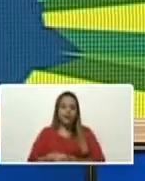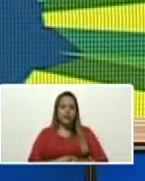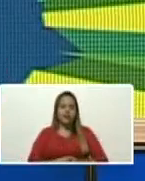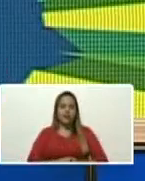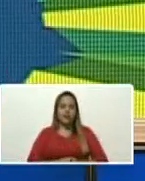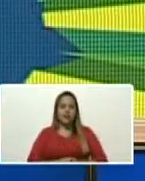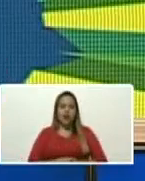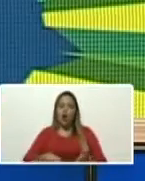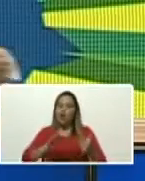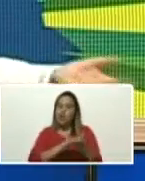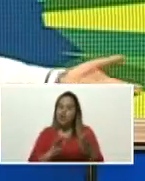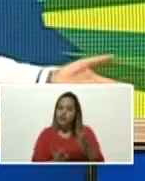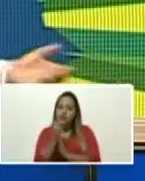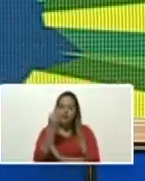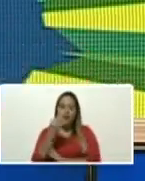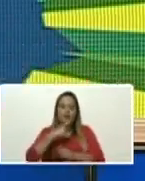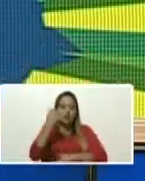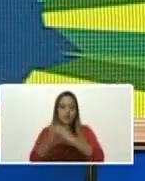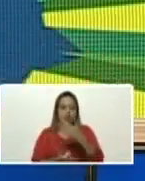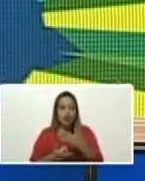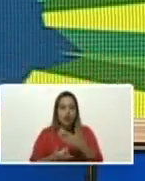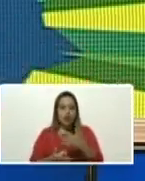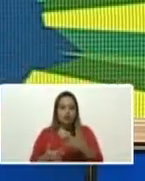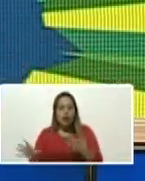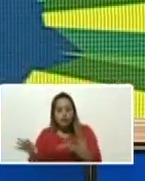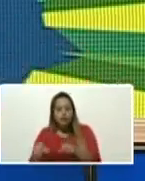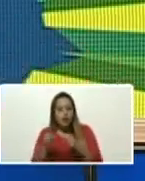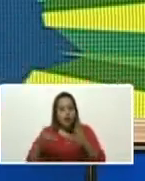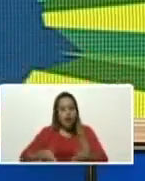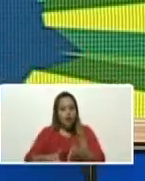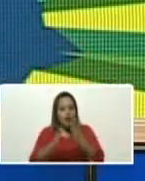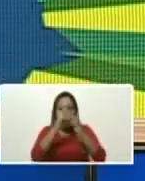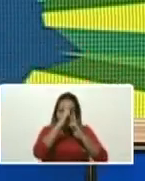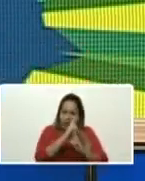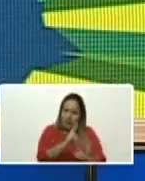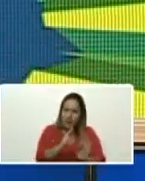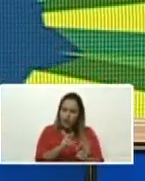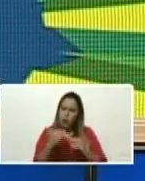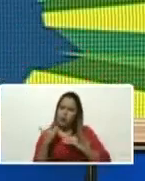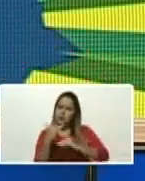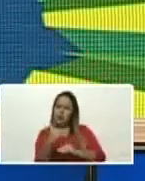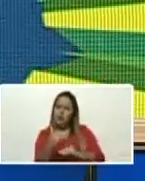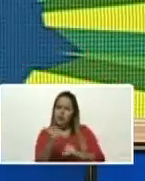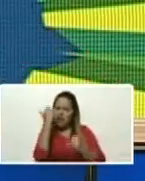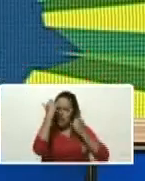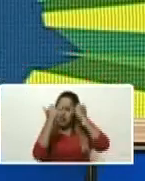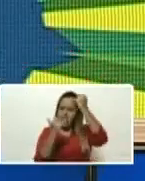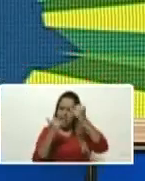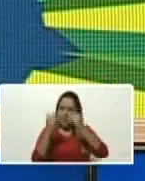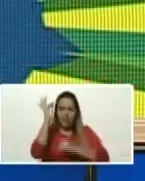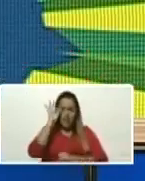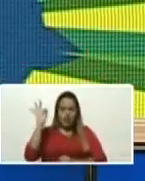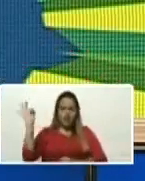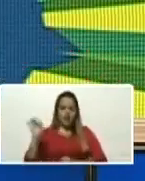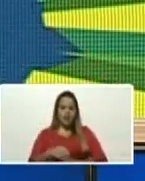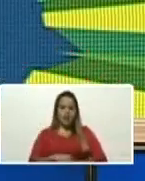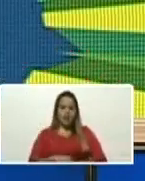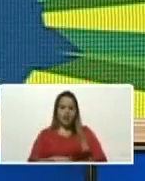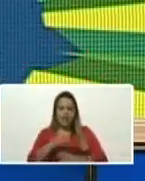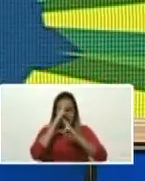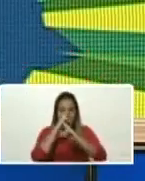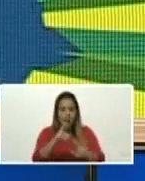los proyectos, para retomar los caminos con respeto, con altura, ideológica, filosófica, con